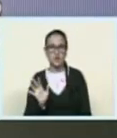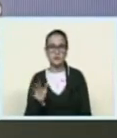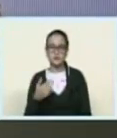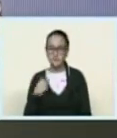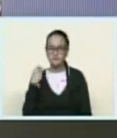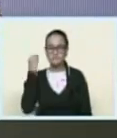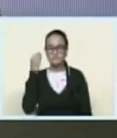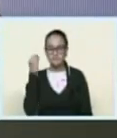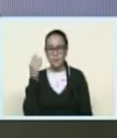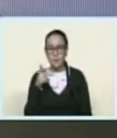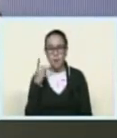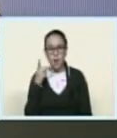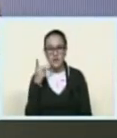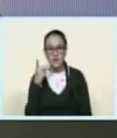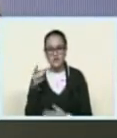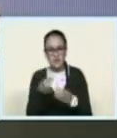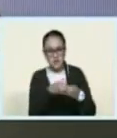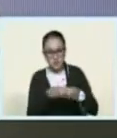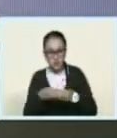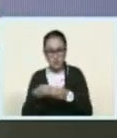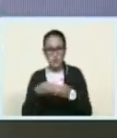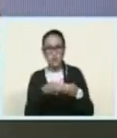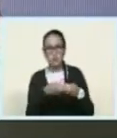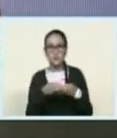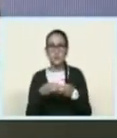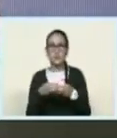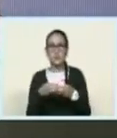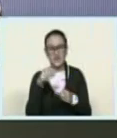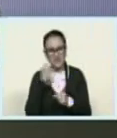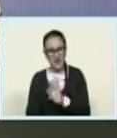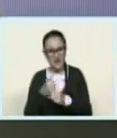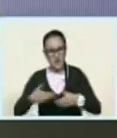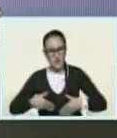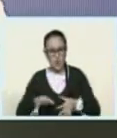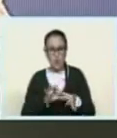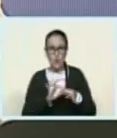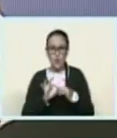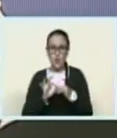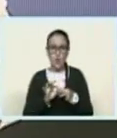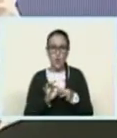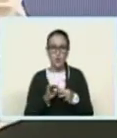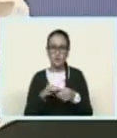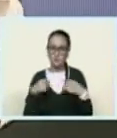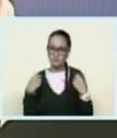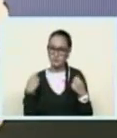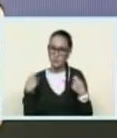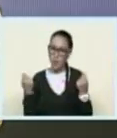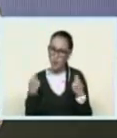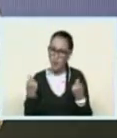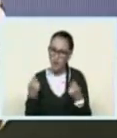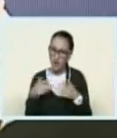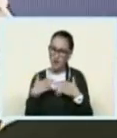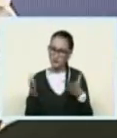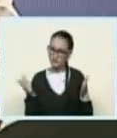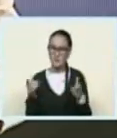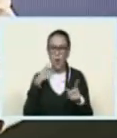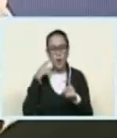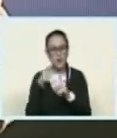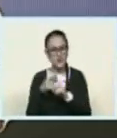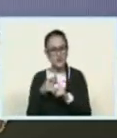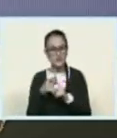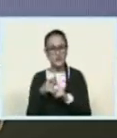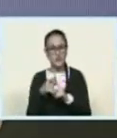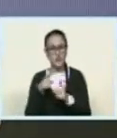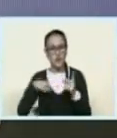la política como un acto colectivo de desprendimiento, de trabajo, de unión popular, de búsqueda de un objetivo.